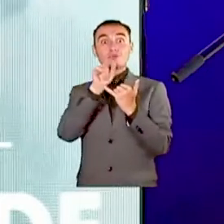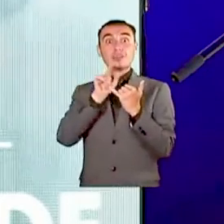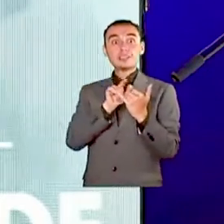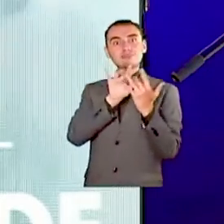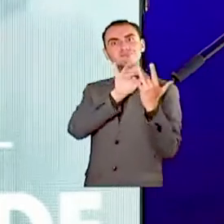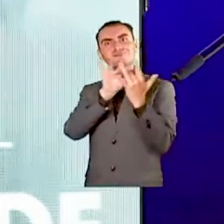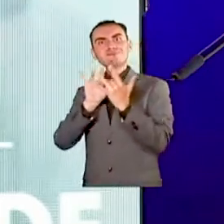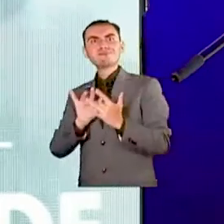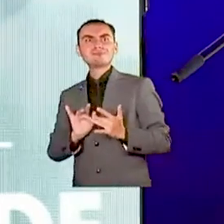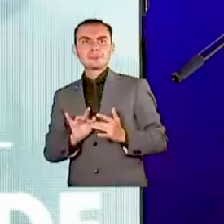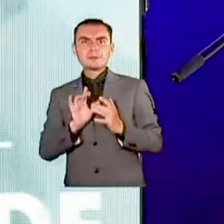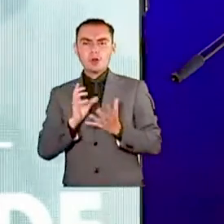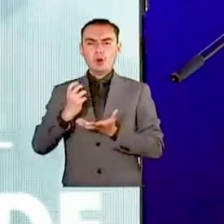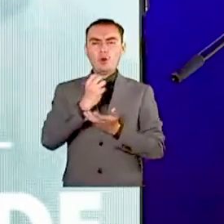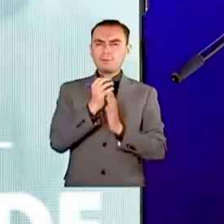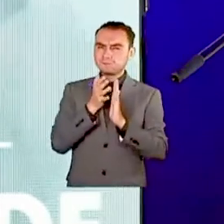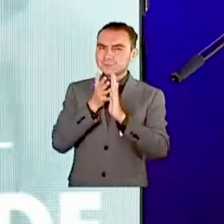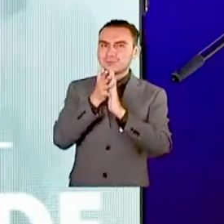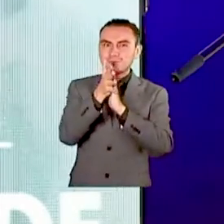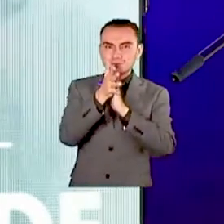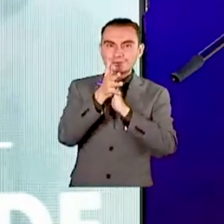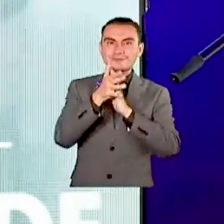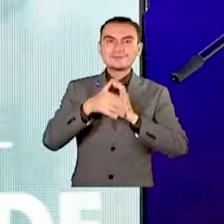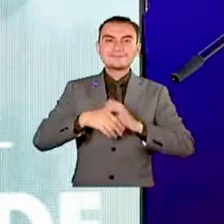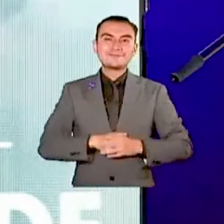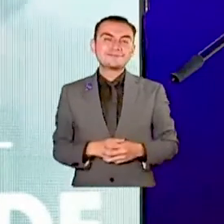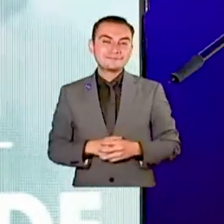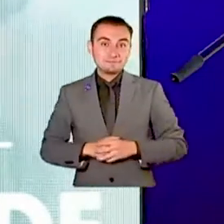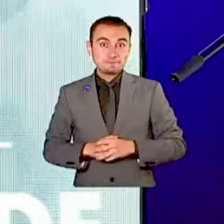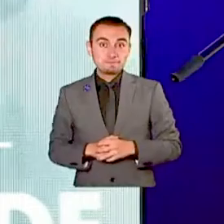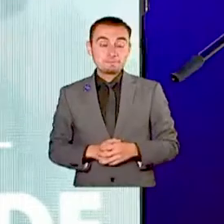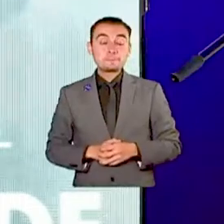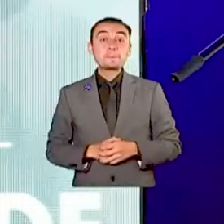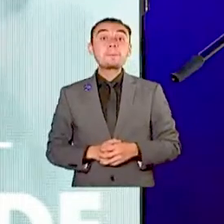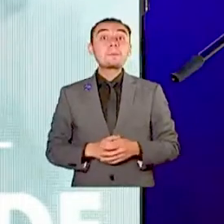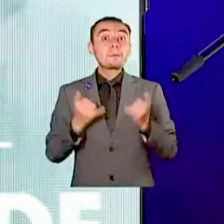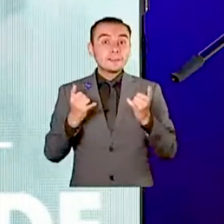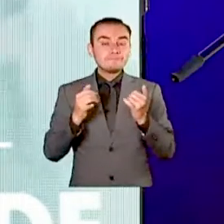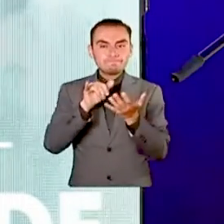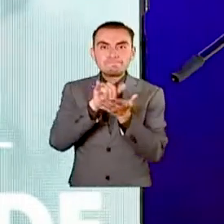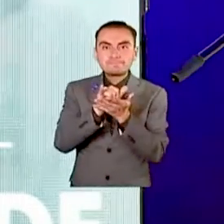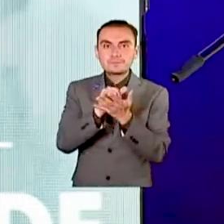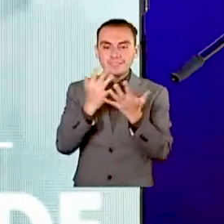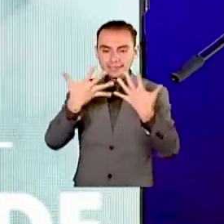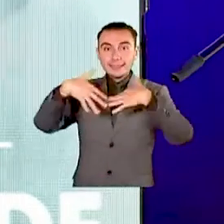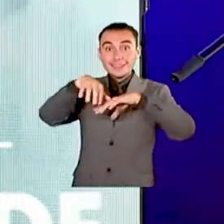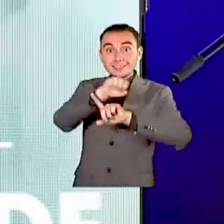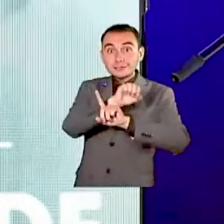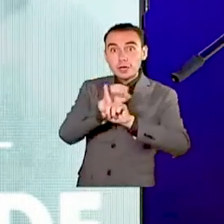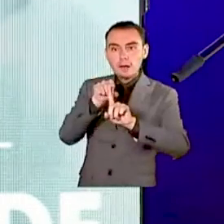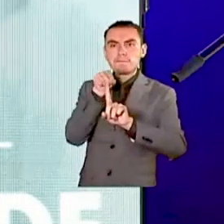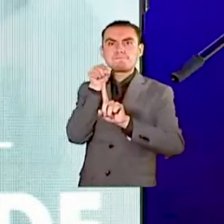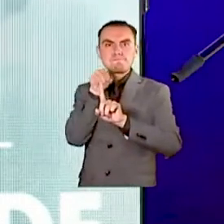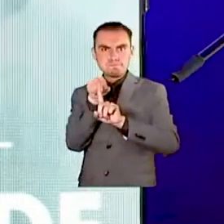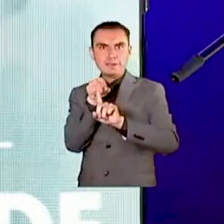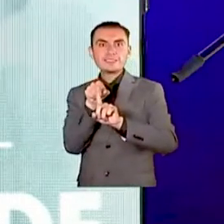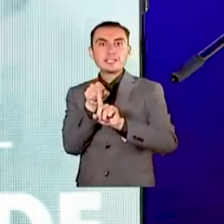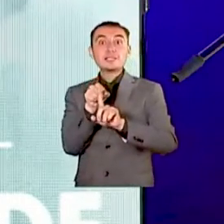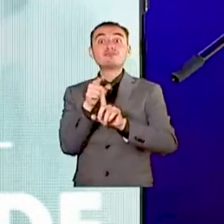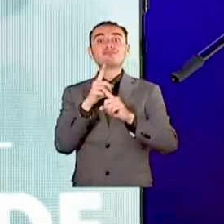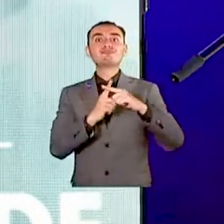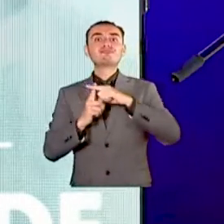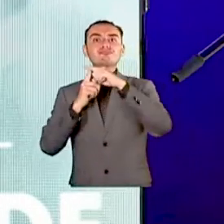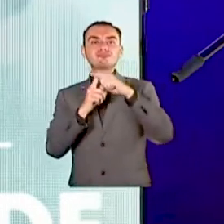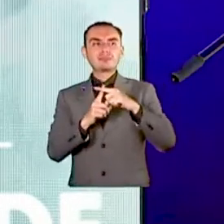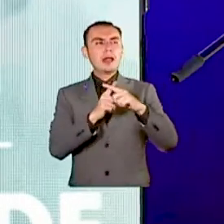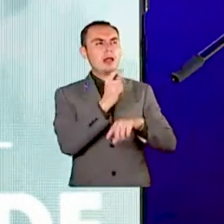siguiendo esta audiencia pública de rendición de cuentas. Y precisamente a través de las redes sociales de la Procuraduría General de la Nación